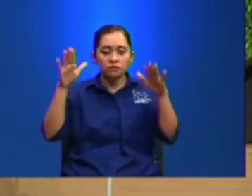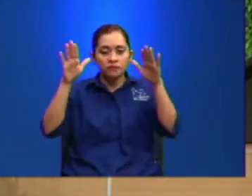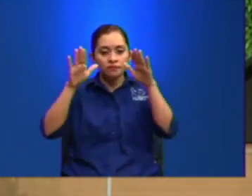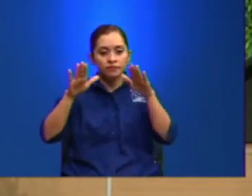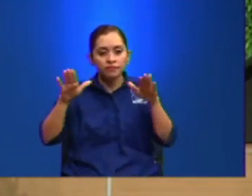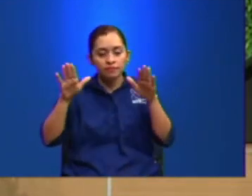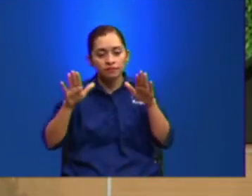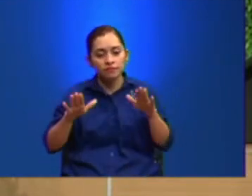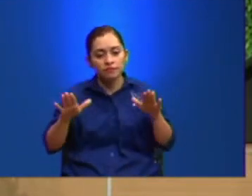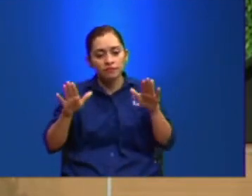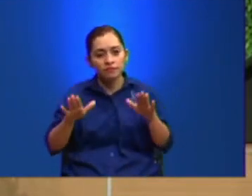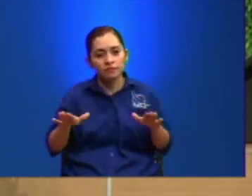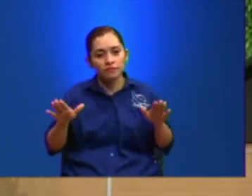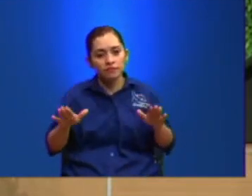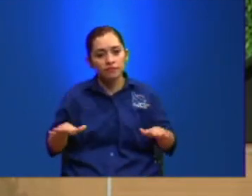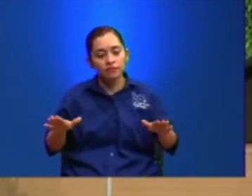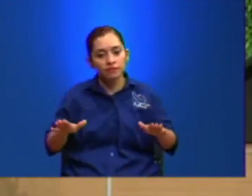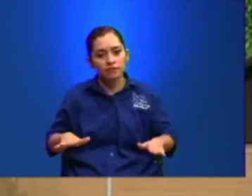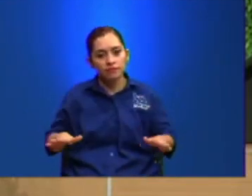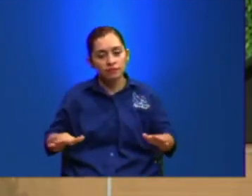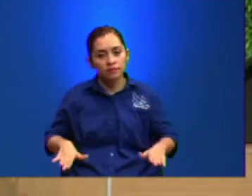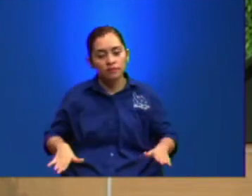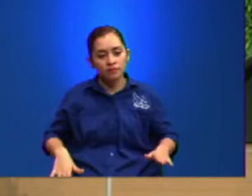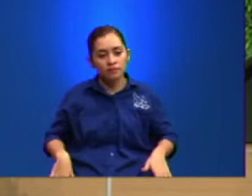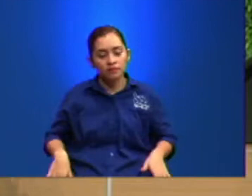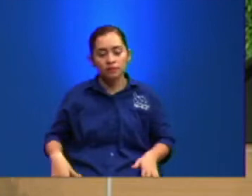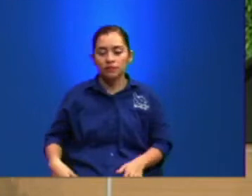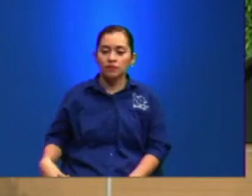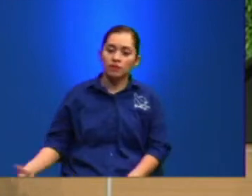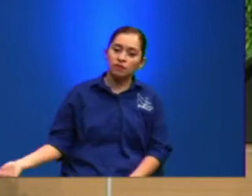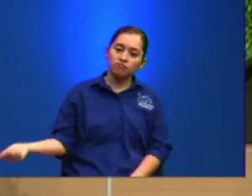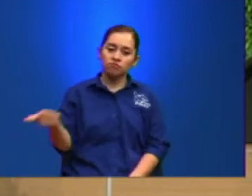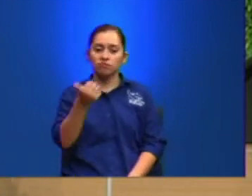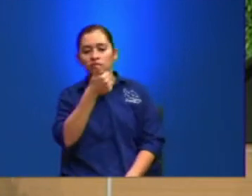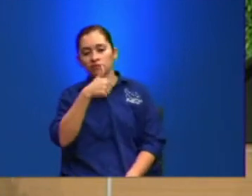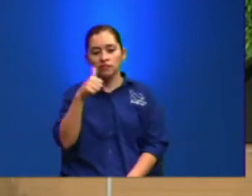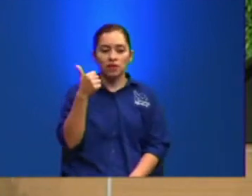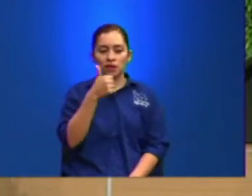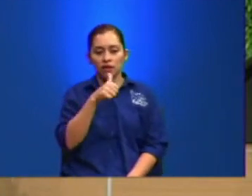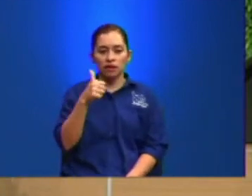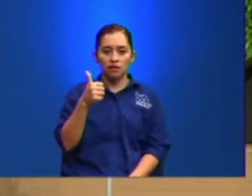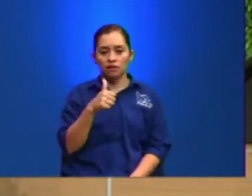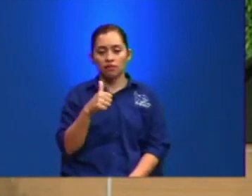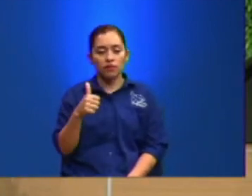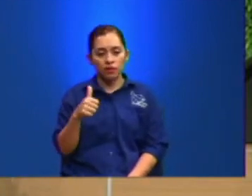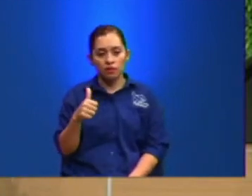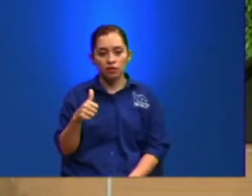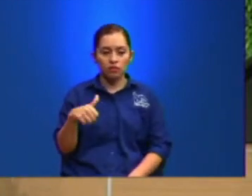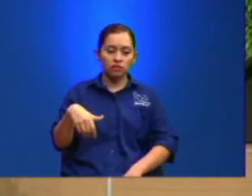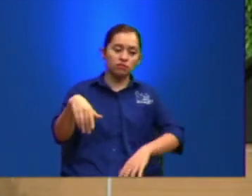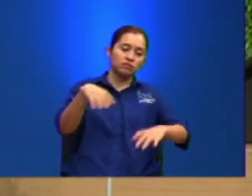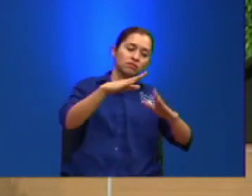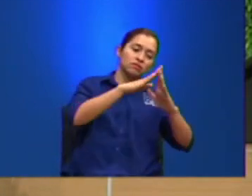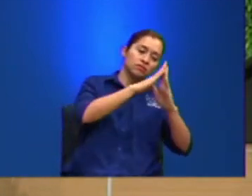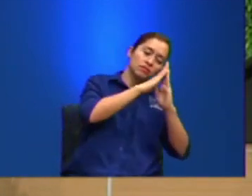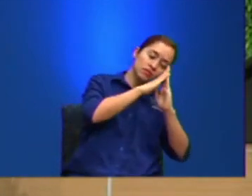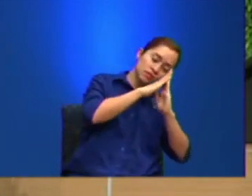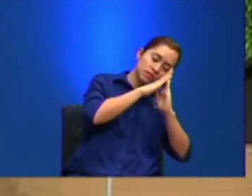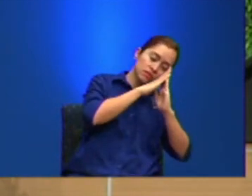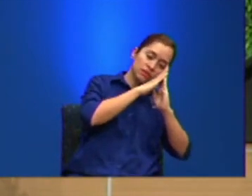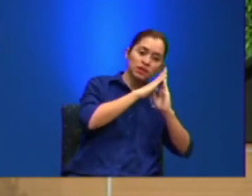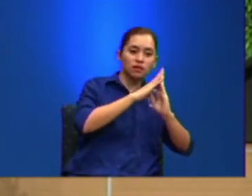cosas bebió se embriagó le pasó lo que le pasó con su hijo se durmió y